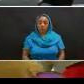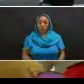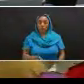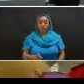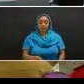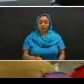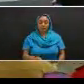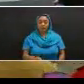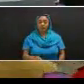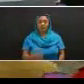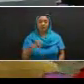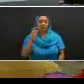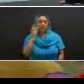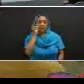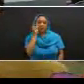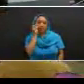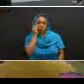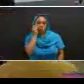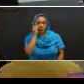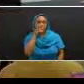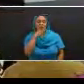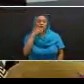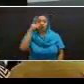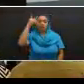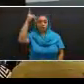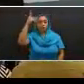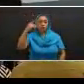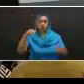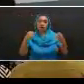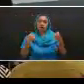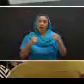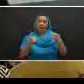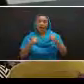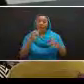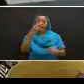Dios va a hacer cosas nuevas en tu vida.